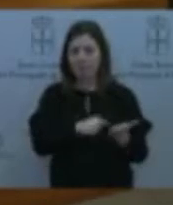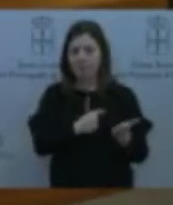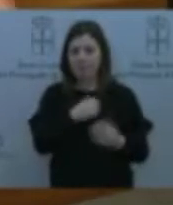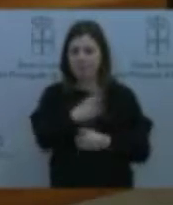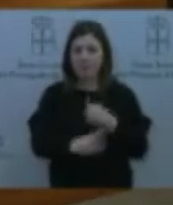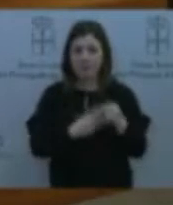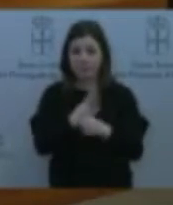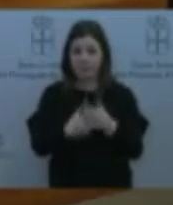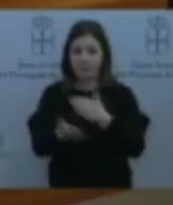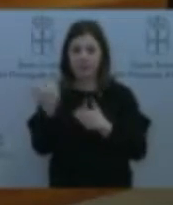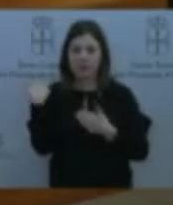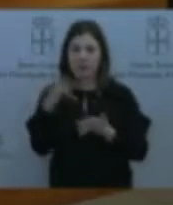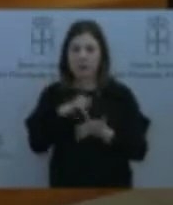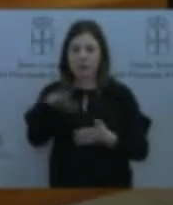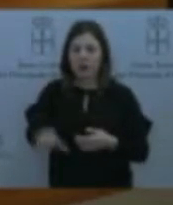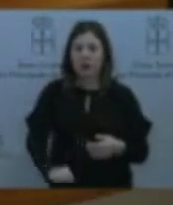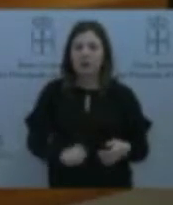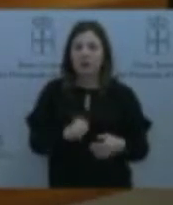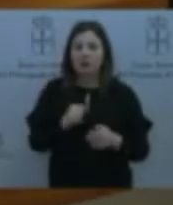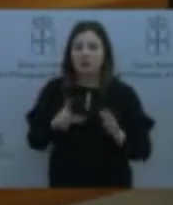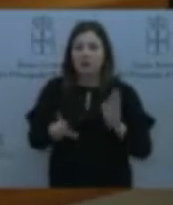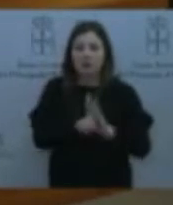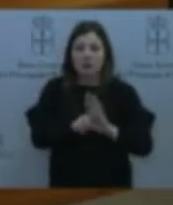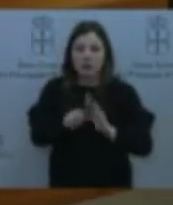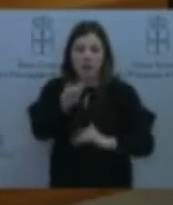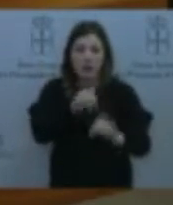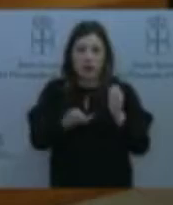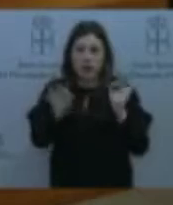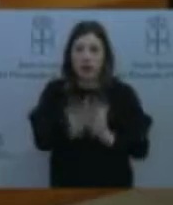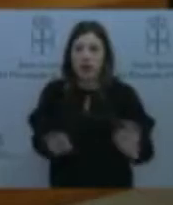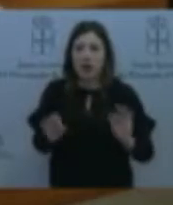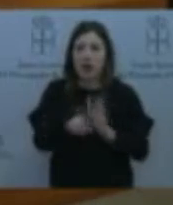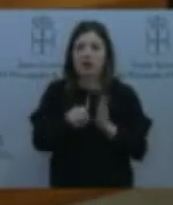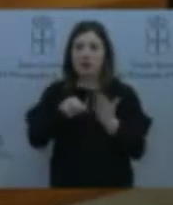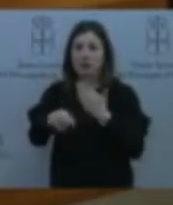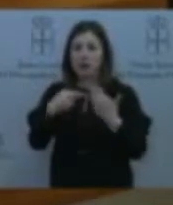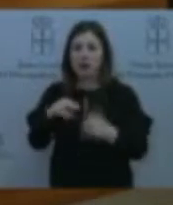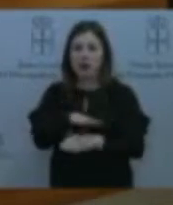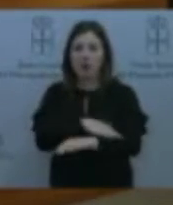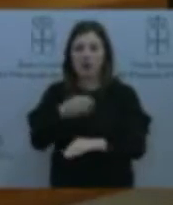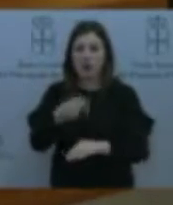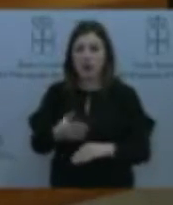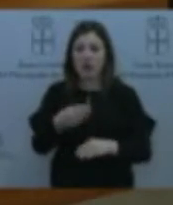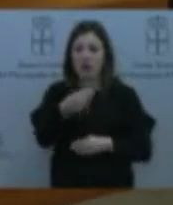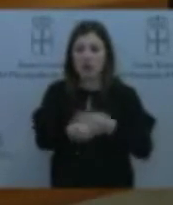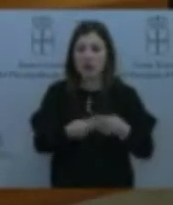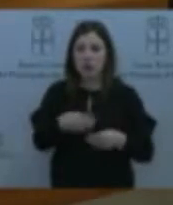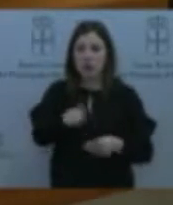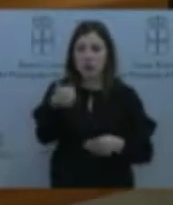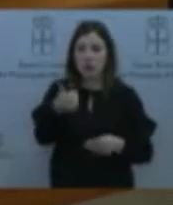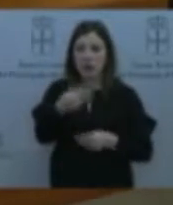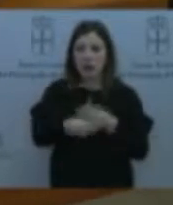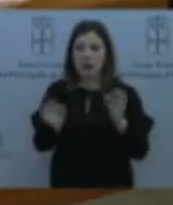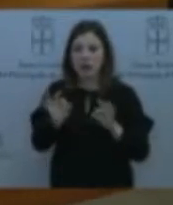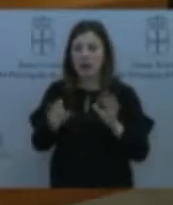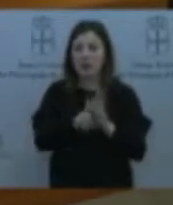Ley electoral, nada. Ley de transparencia del gobierno aprobada y no ejecutada. Ley de participación, nada. Órganos consultivos sectoriales, ya